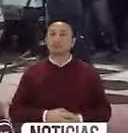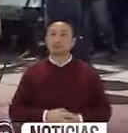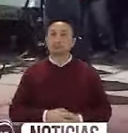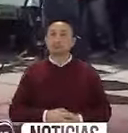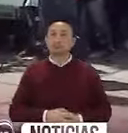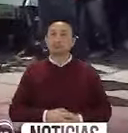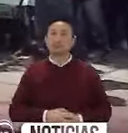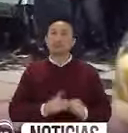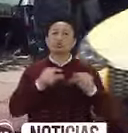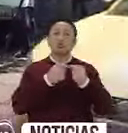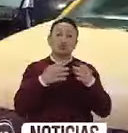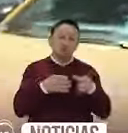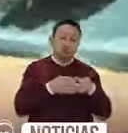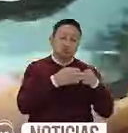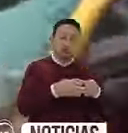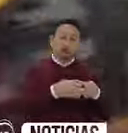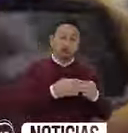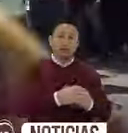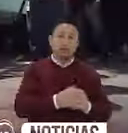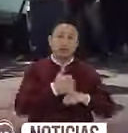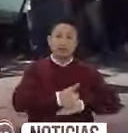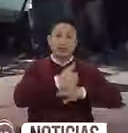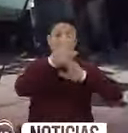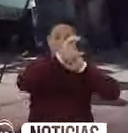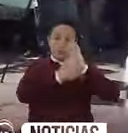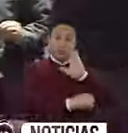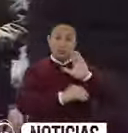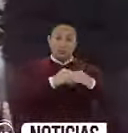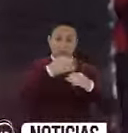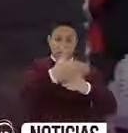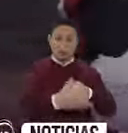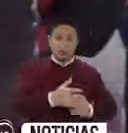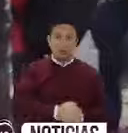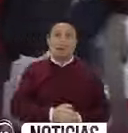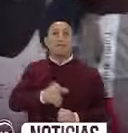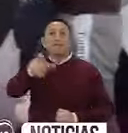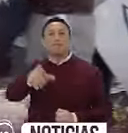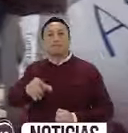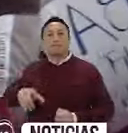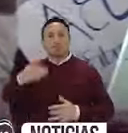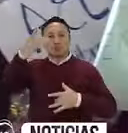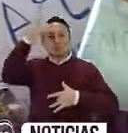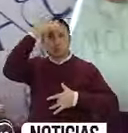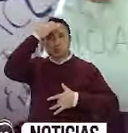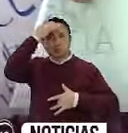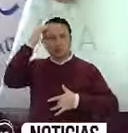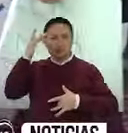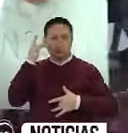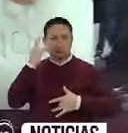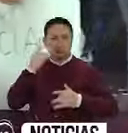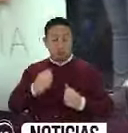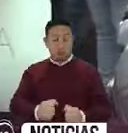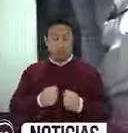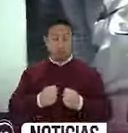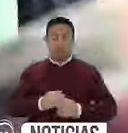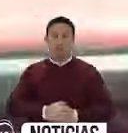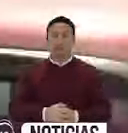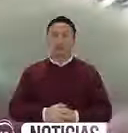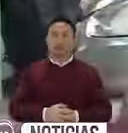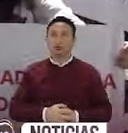Se agruparon en los exteriores de la Corte Constitucional. Son personas con diagnósticos de enfermedades raras y